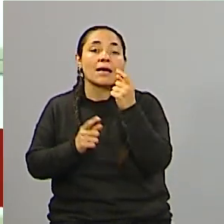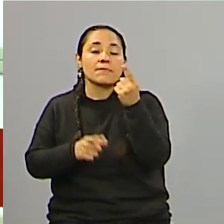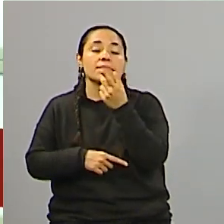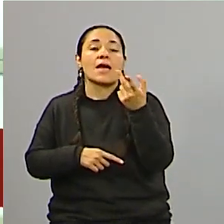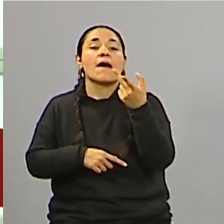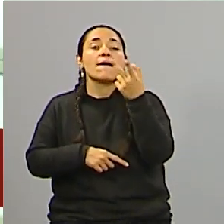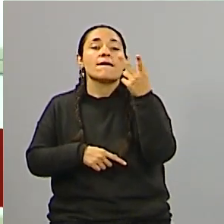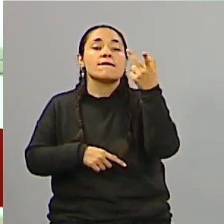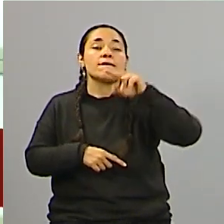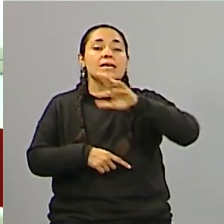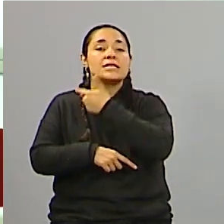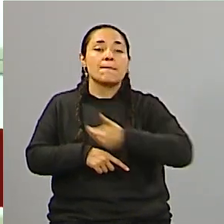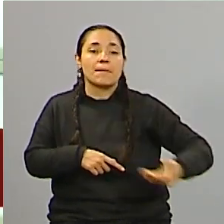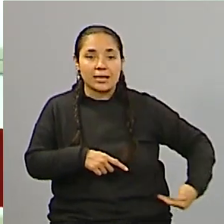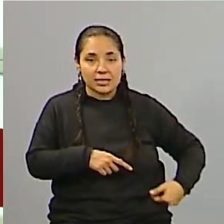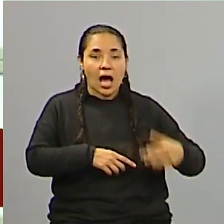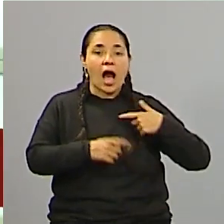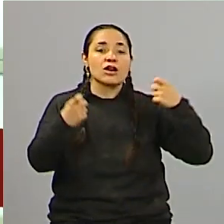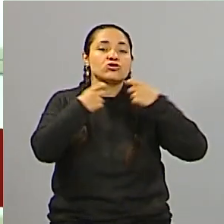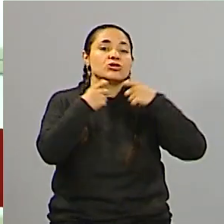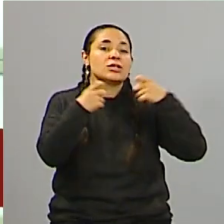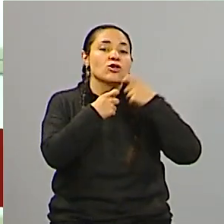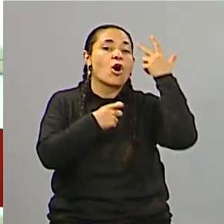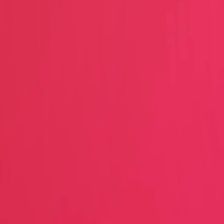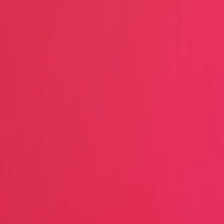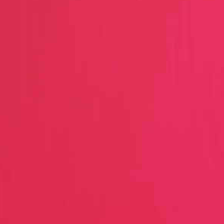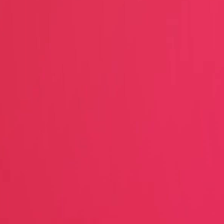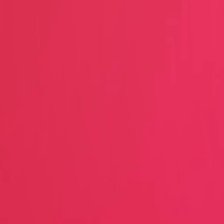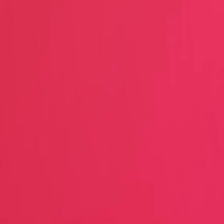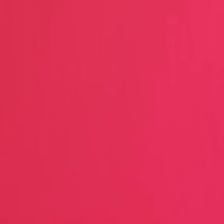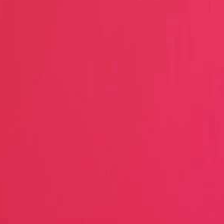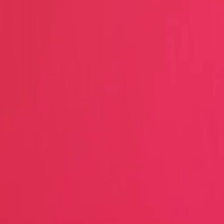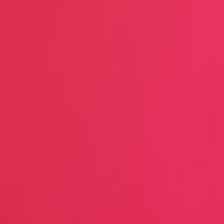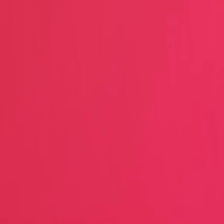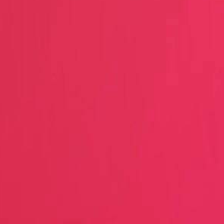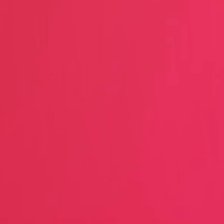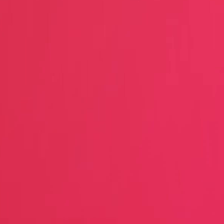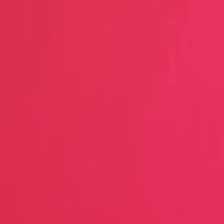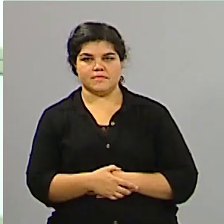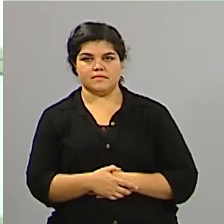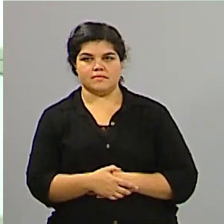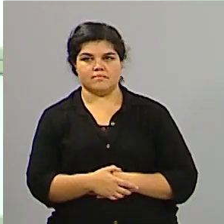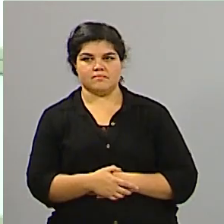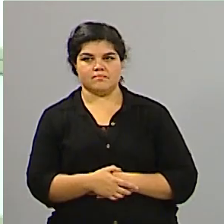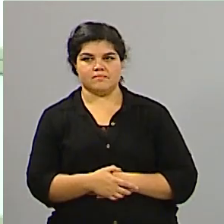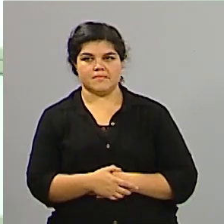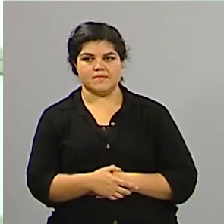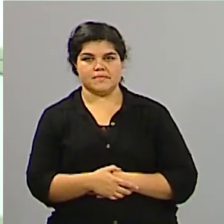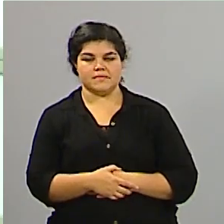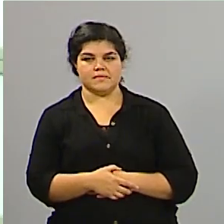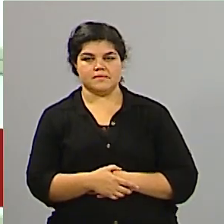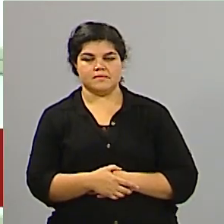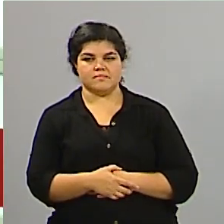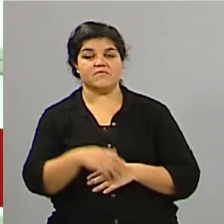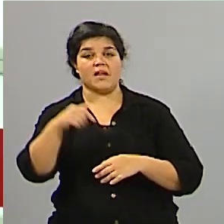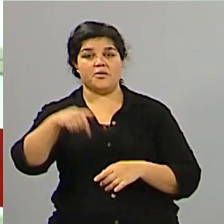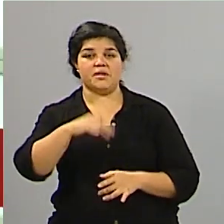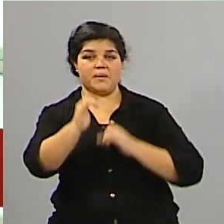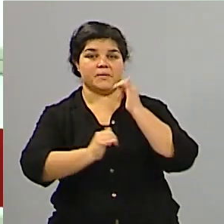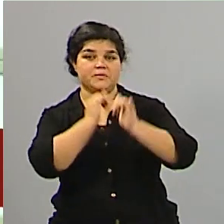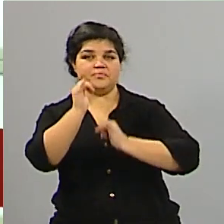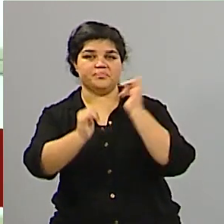para promocionar Mendoza? Mirá, la verdad que el trabajo público-privado es fundamental, ¿no? O sea, digamos que eso